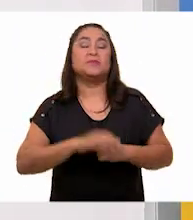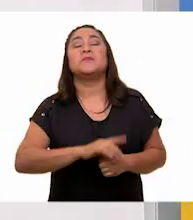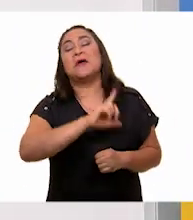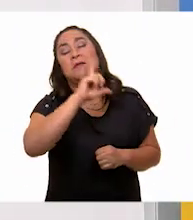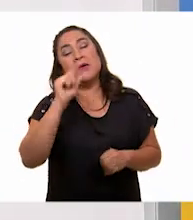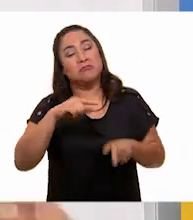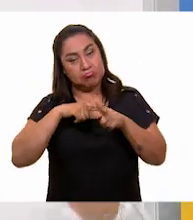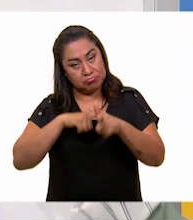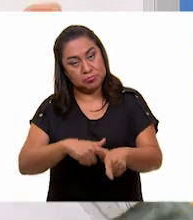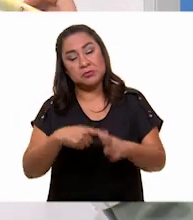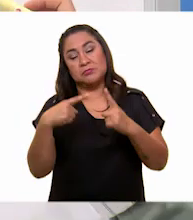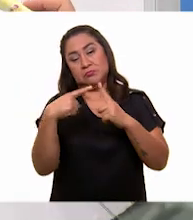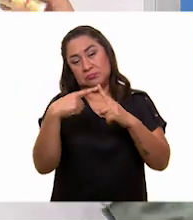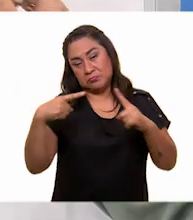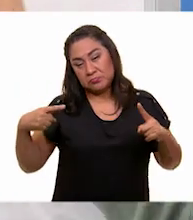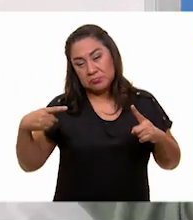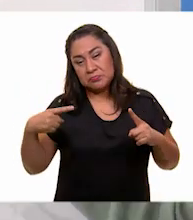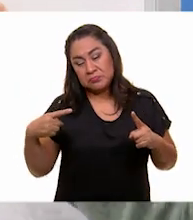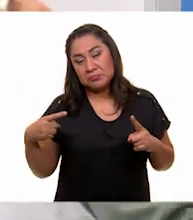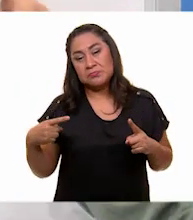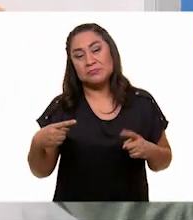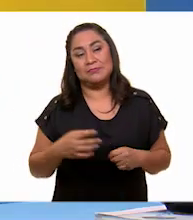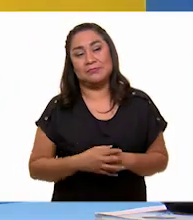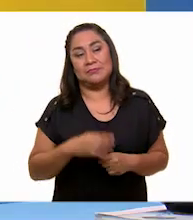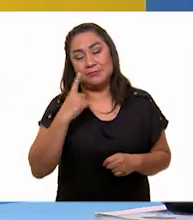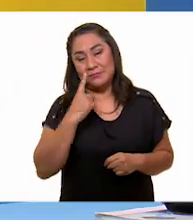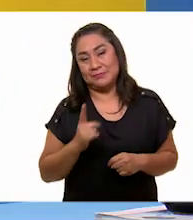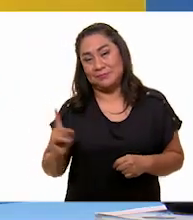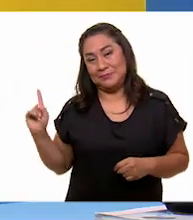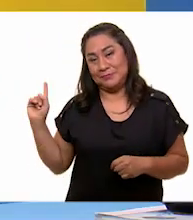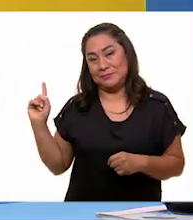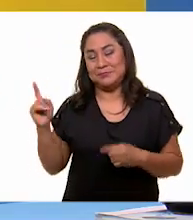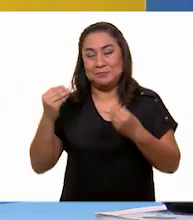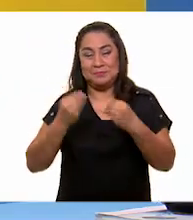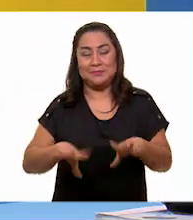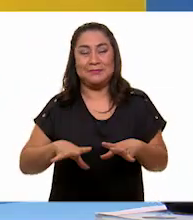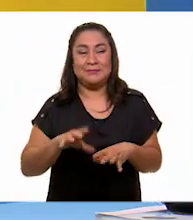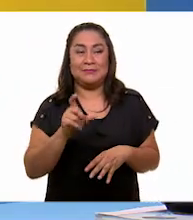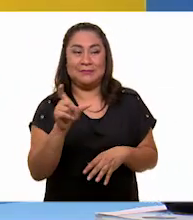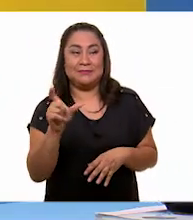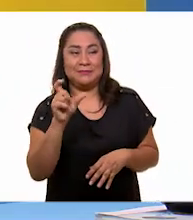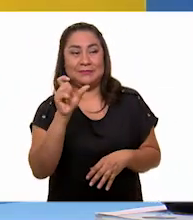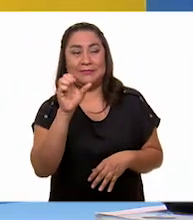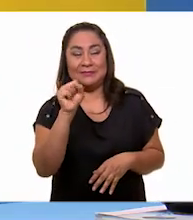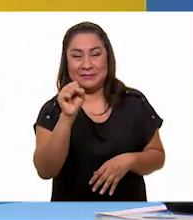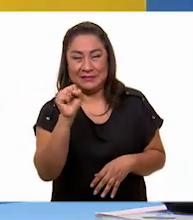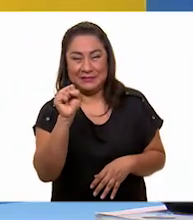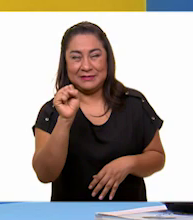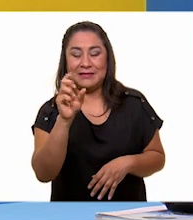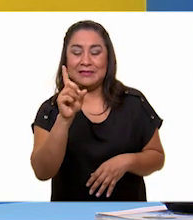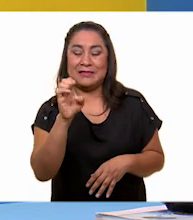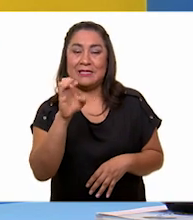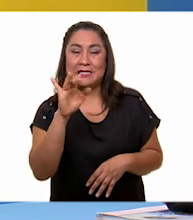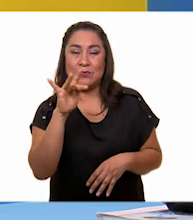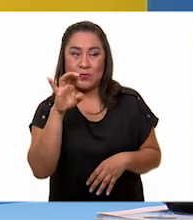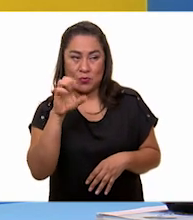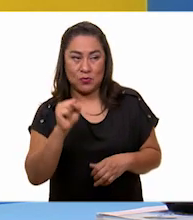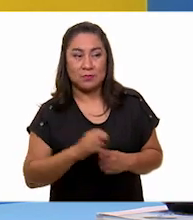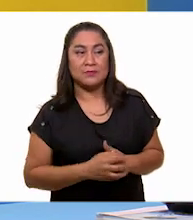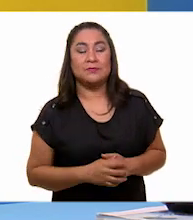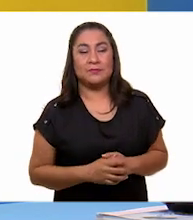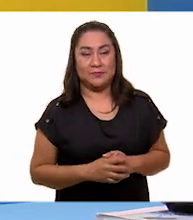la división, trabajando con los décimos, con estos de acá, y los centésimos de las cantidades que tenía